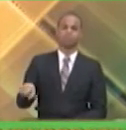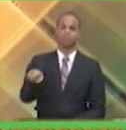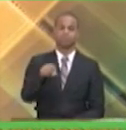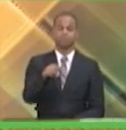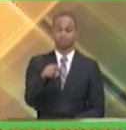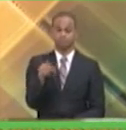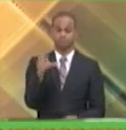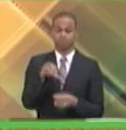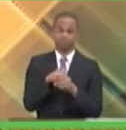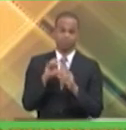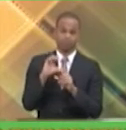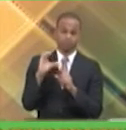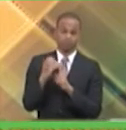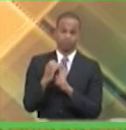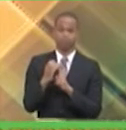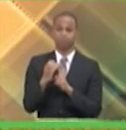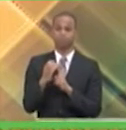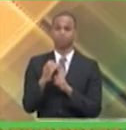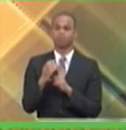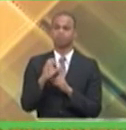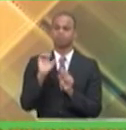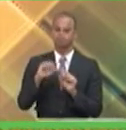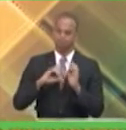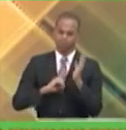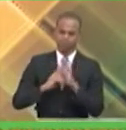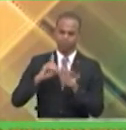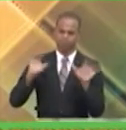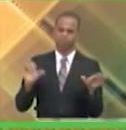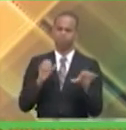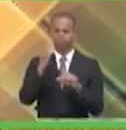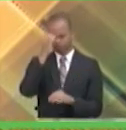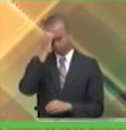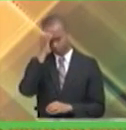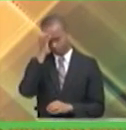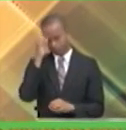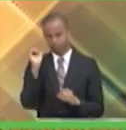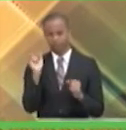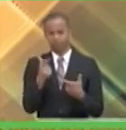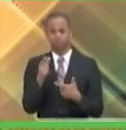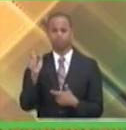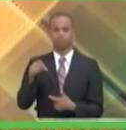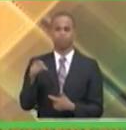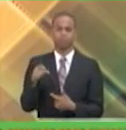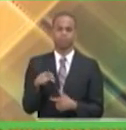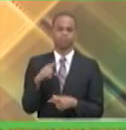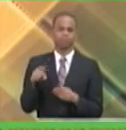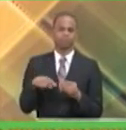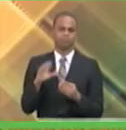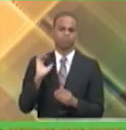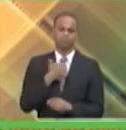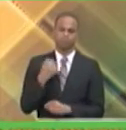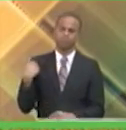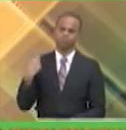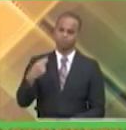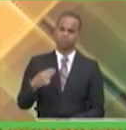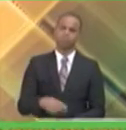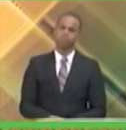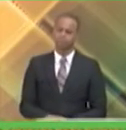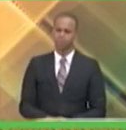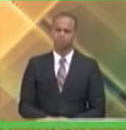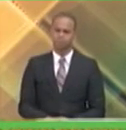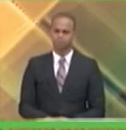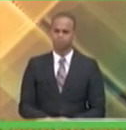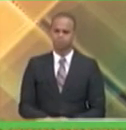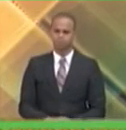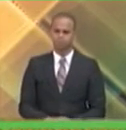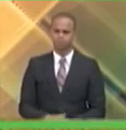tanto en la cultura también, puedan desarrollar esos conocimientos que todos necesitamos tener sobre nuestra historia. ¿Y a qué nivel está